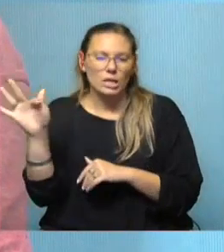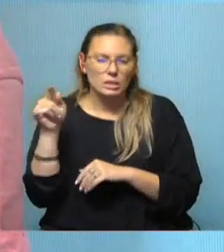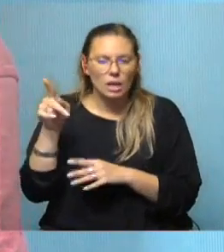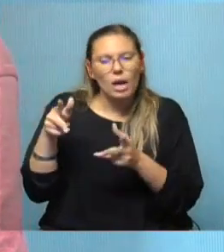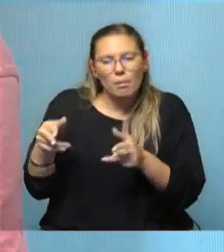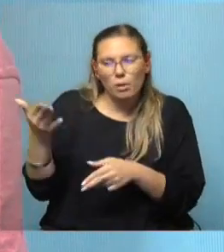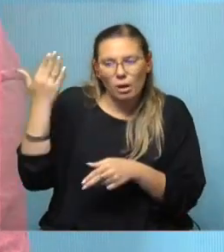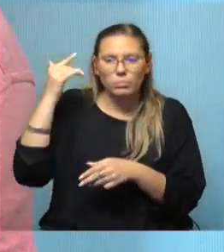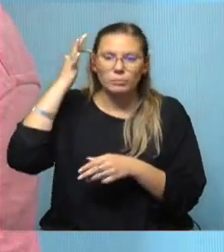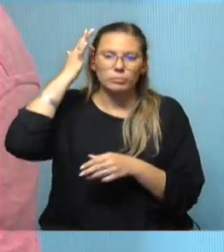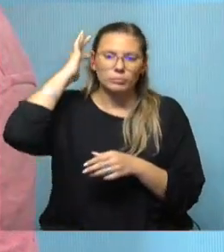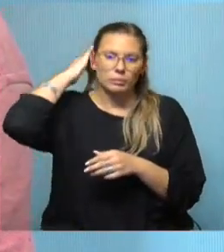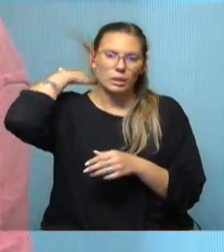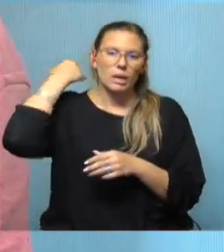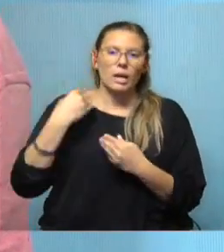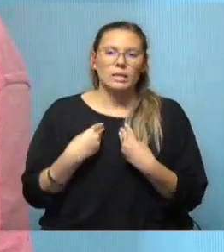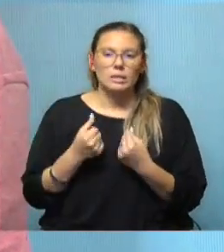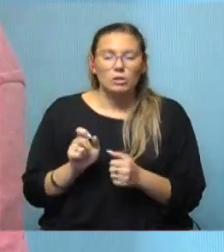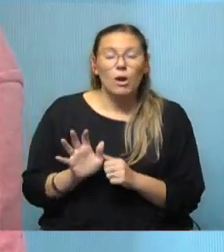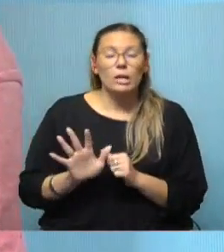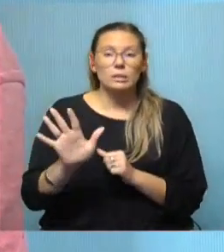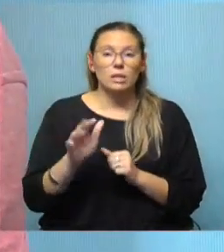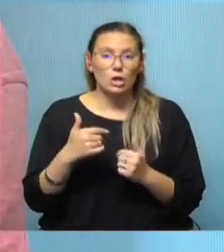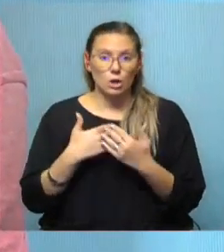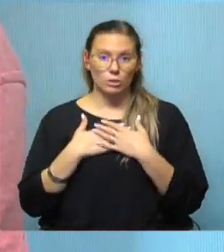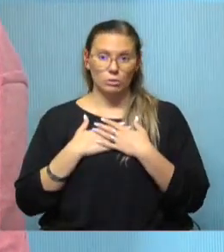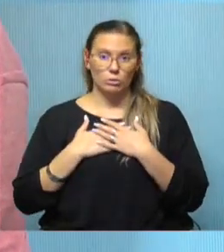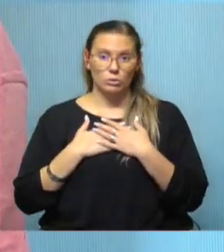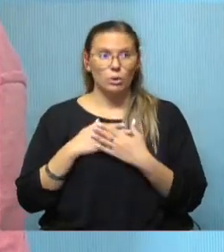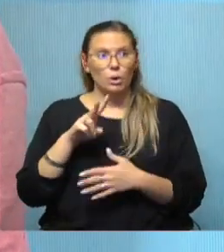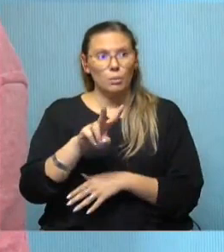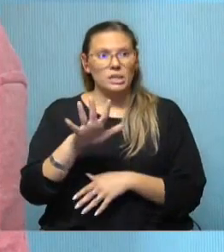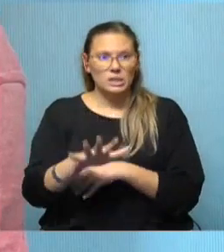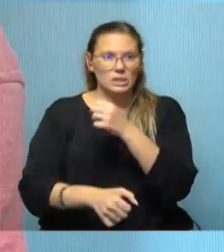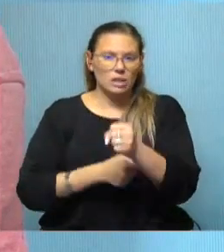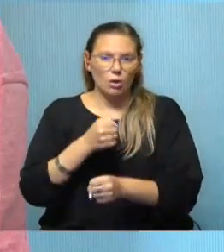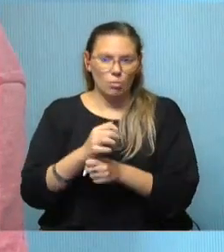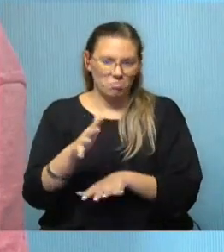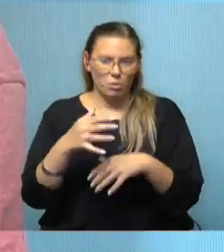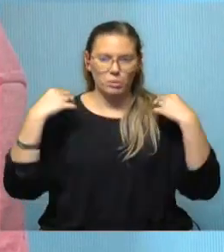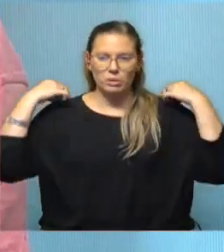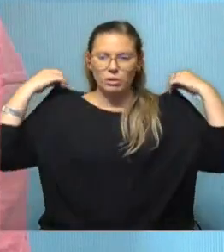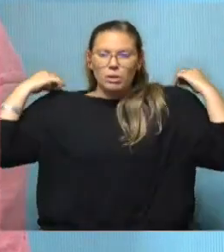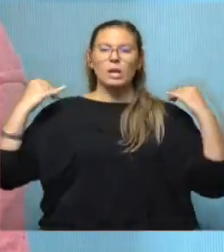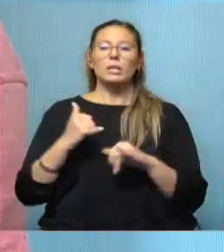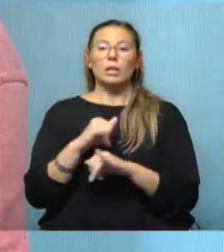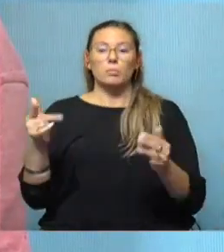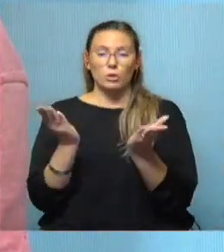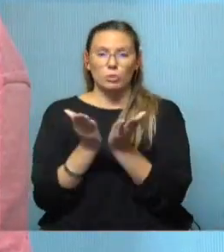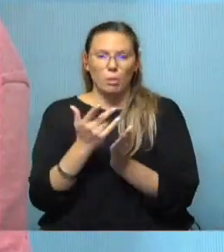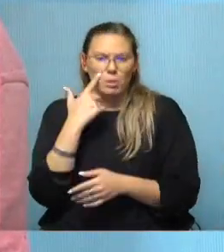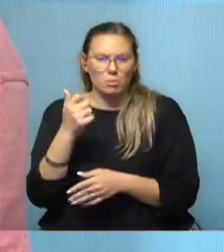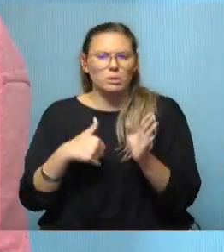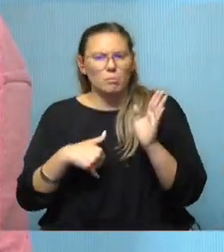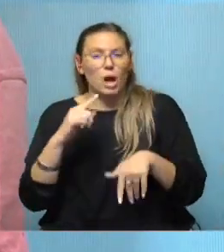época. Siento que se bajaba más esa línea y yo te diría que a los 25, por ahí, cuando ya estaba terminando esos estudios, me di cuenta que a mí me